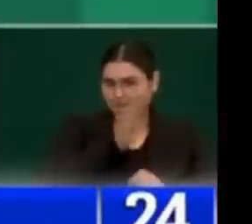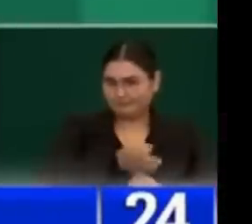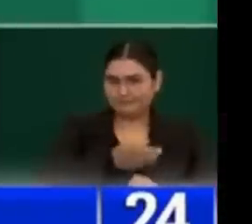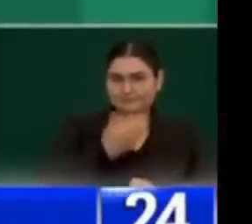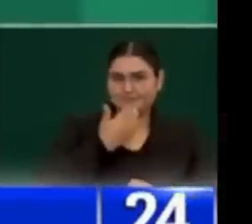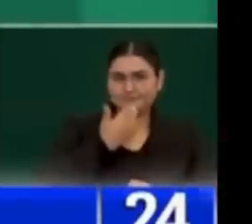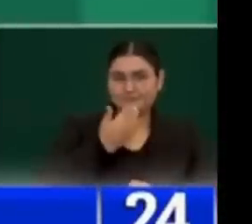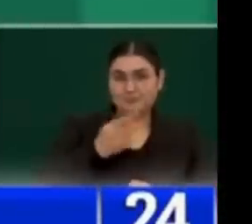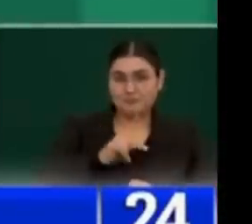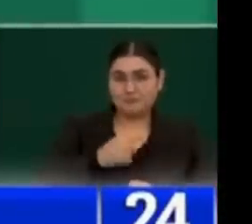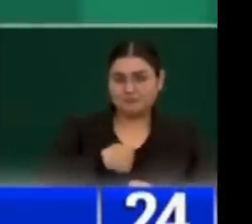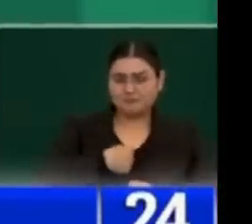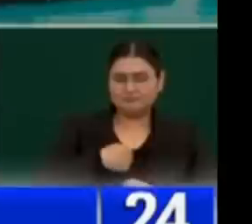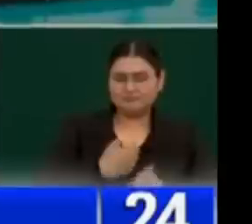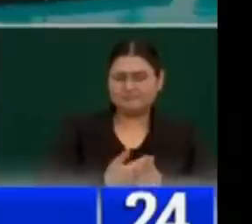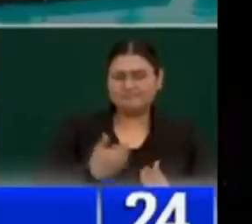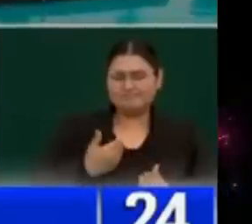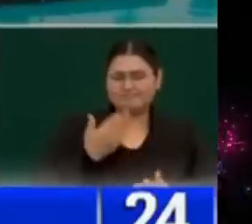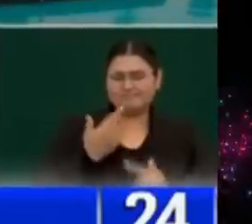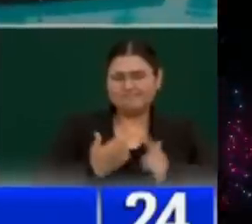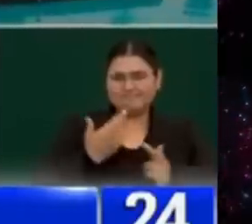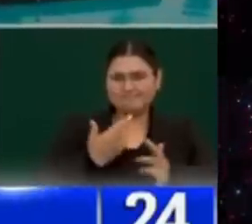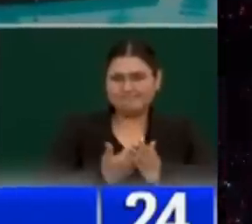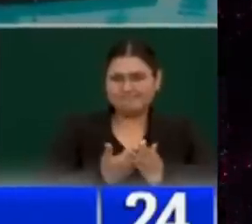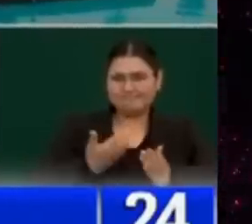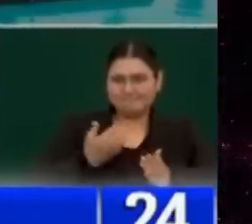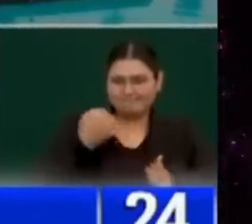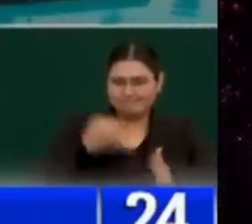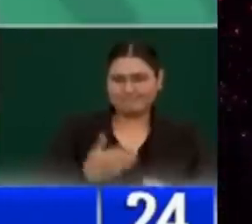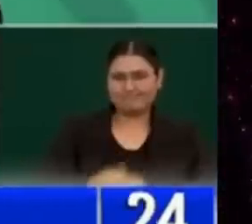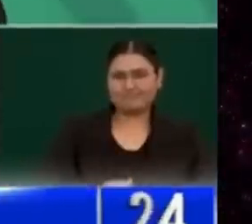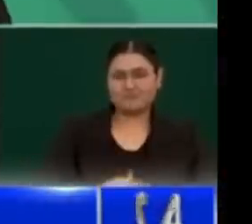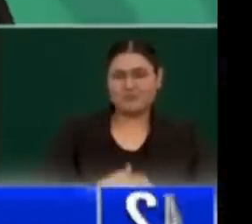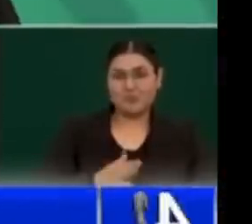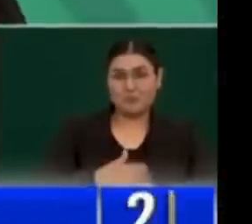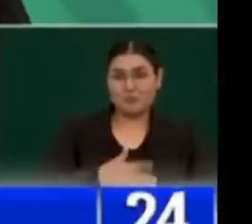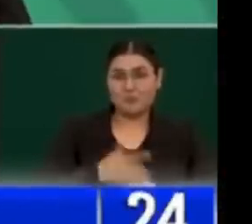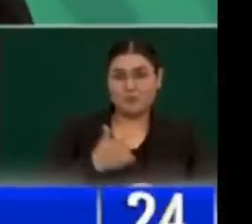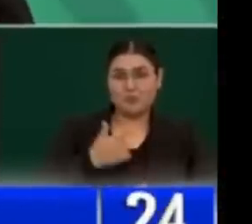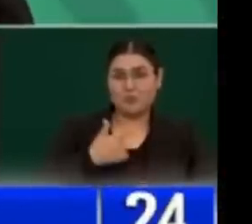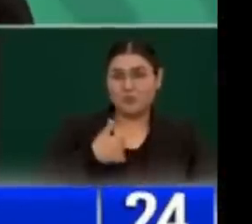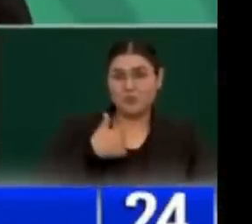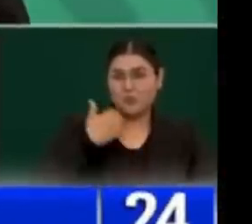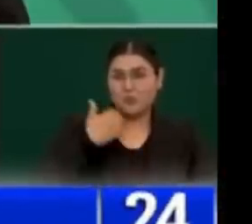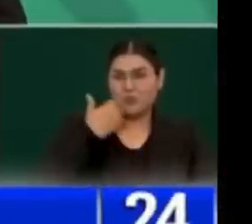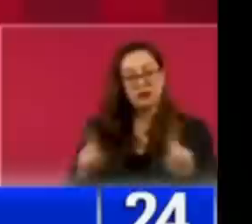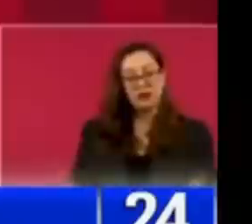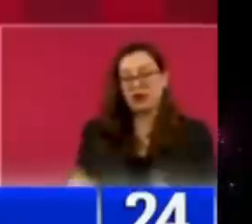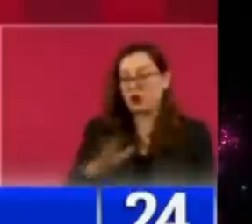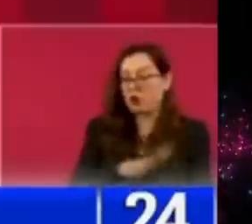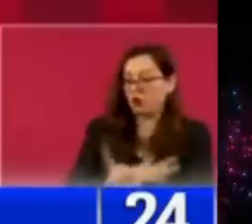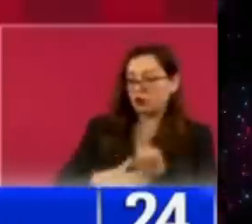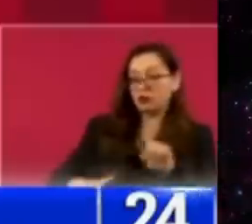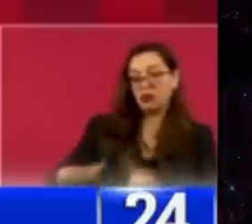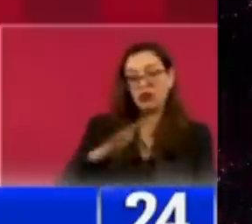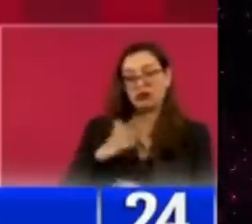sus críticas y cuestionamientos al gobierno peruano. Pero esta vez, en referencia a la entrega de la presidencia pro